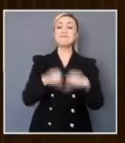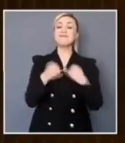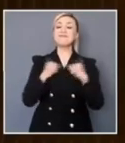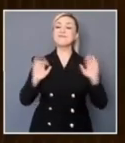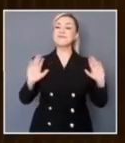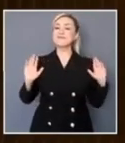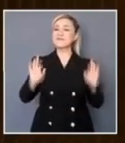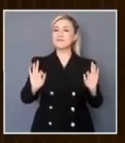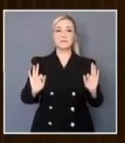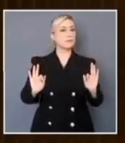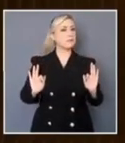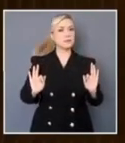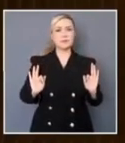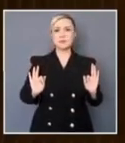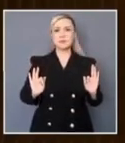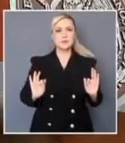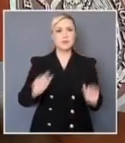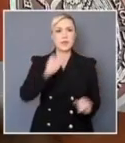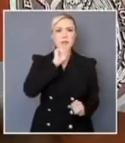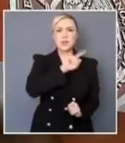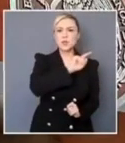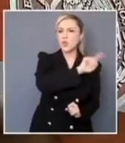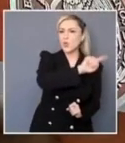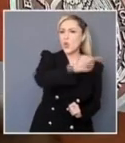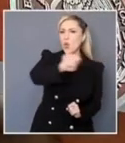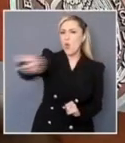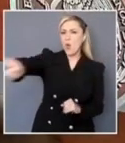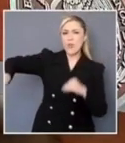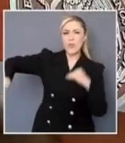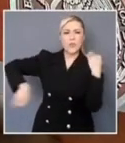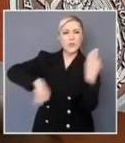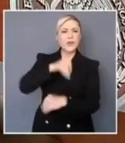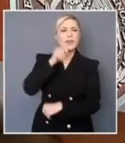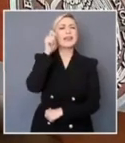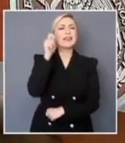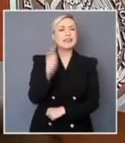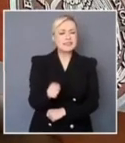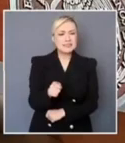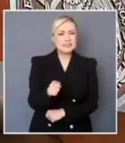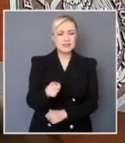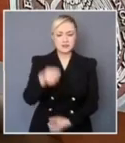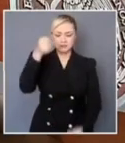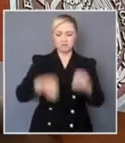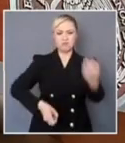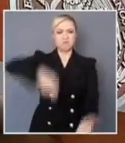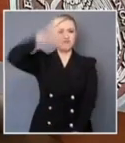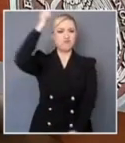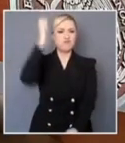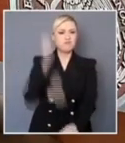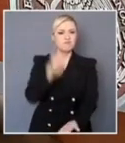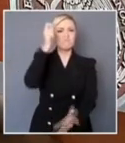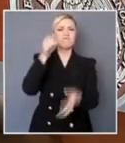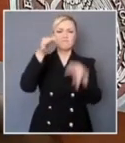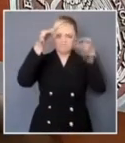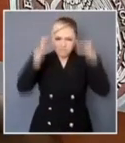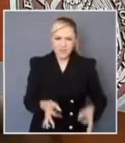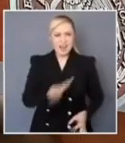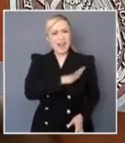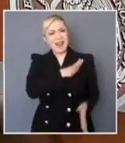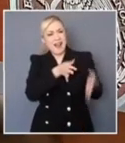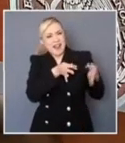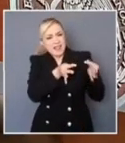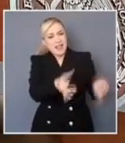principio que garantiza una adecuada impartición de justicia para hacer